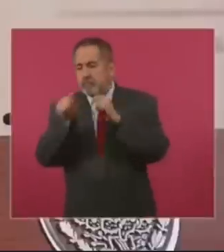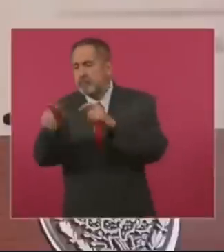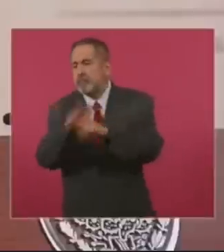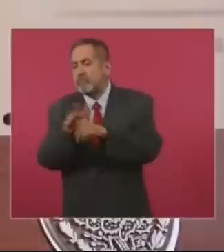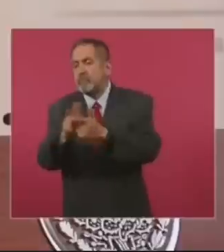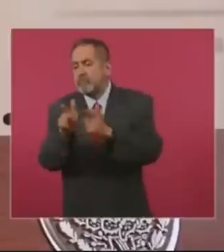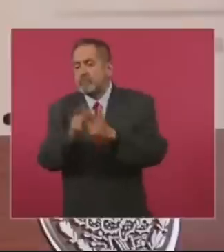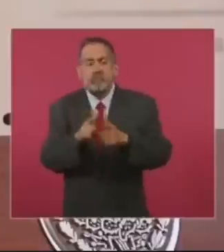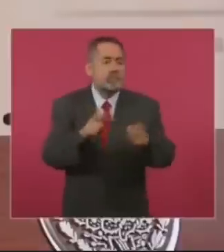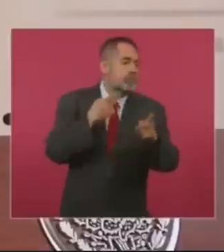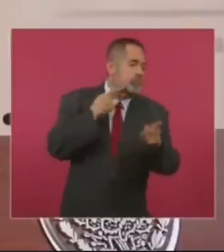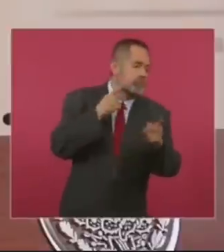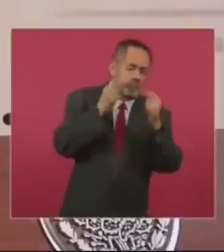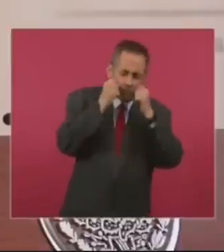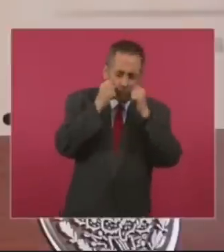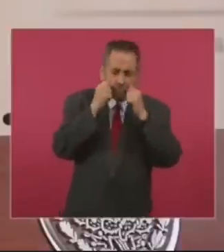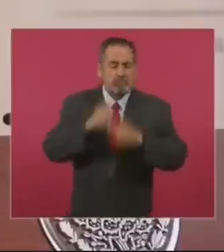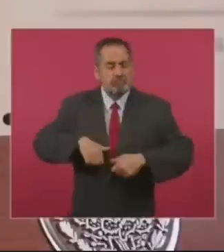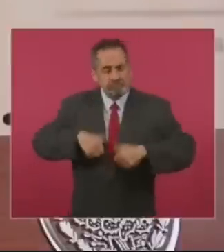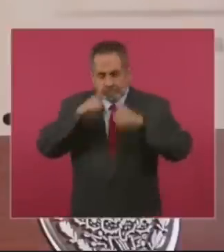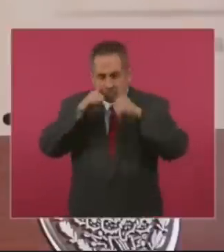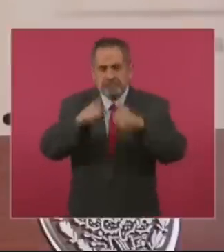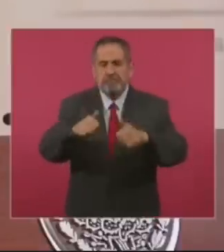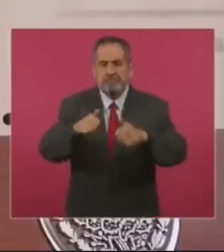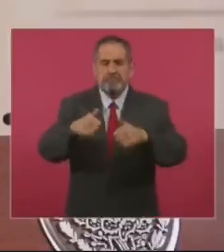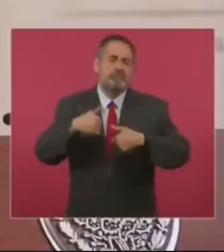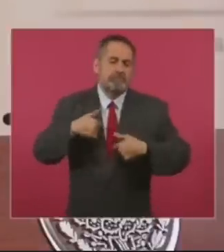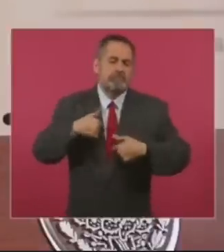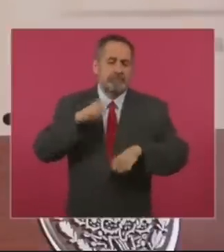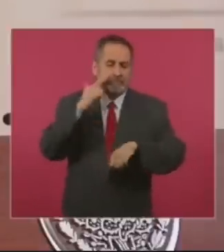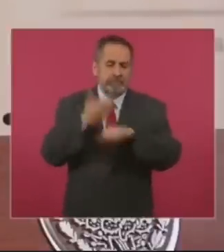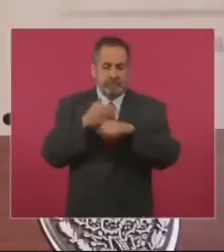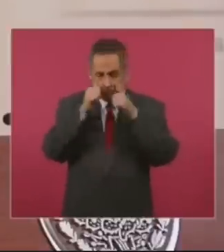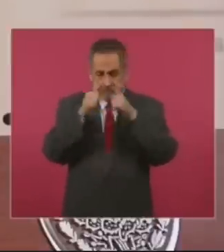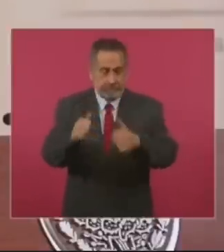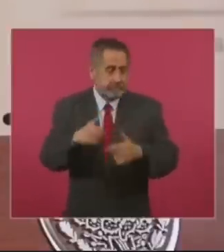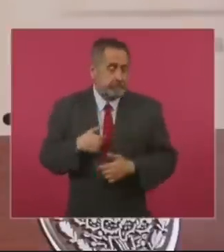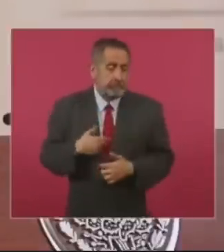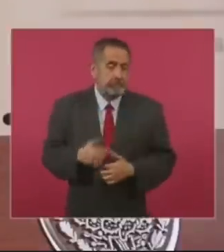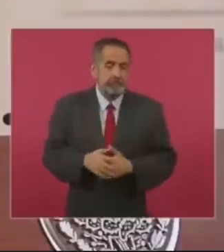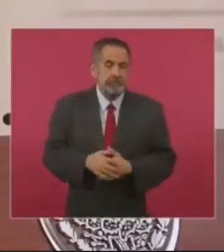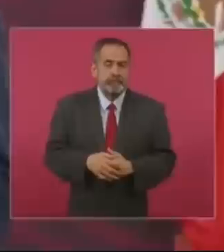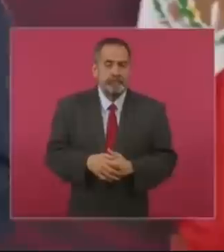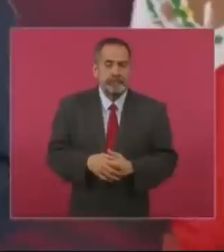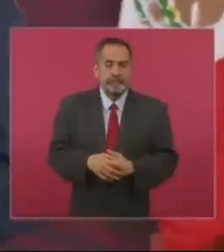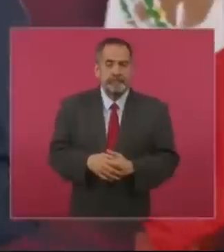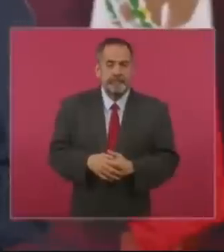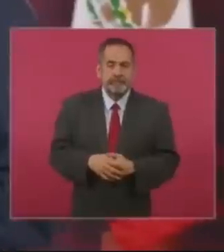partido que sea es nuestra responsabilidad estaba yo